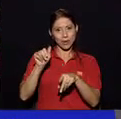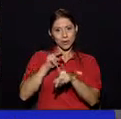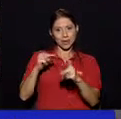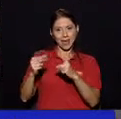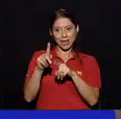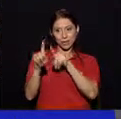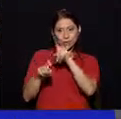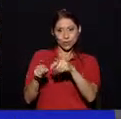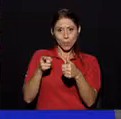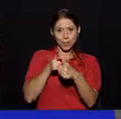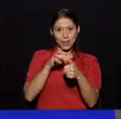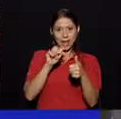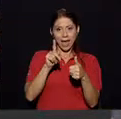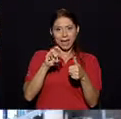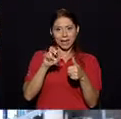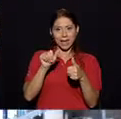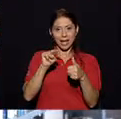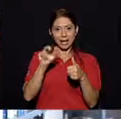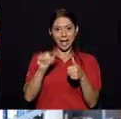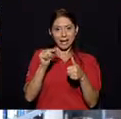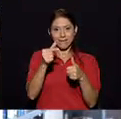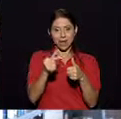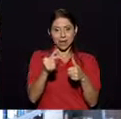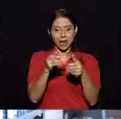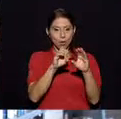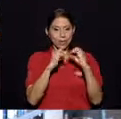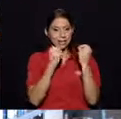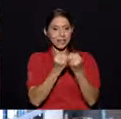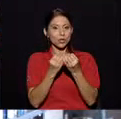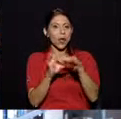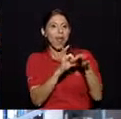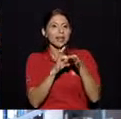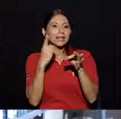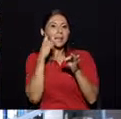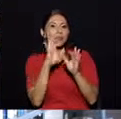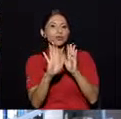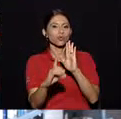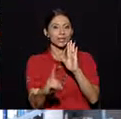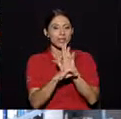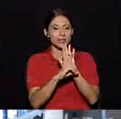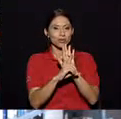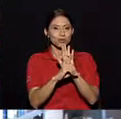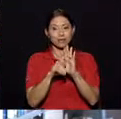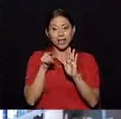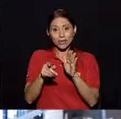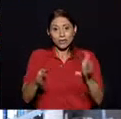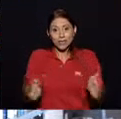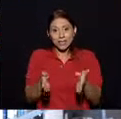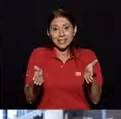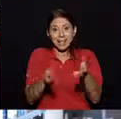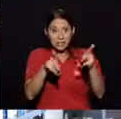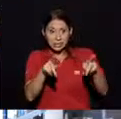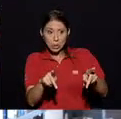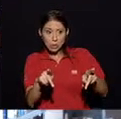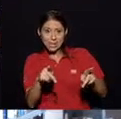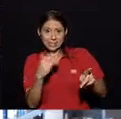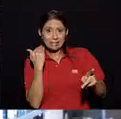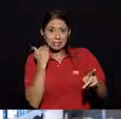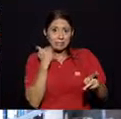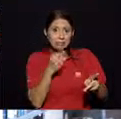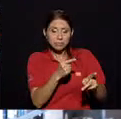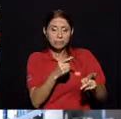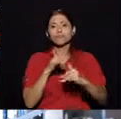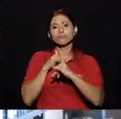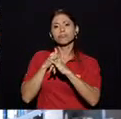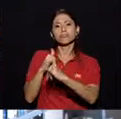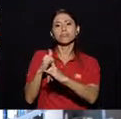sus comunidades, en los lugares donde viven. Entonces, cuando hay alteración de estas rutinas, es muy común darse